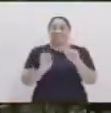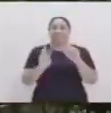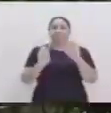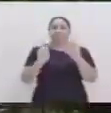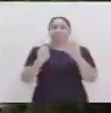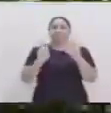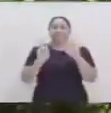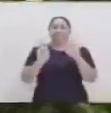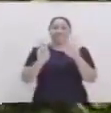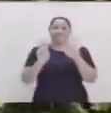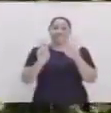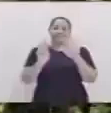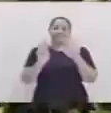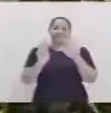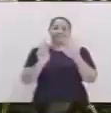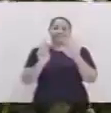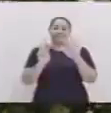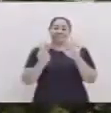7,